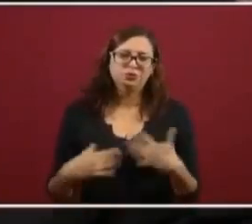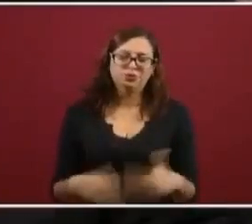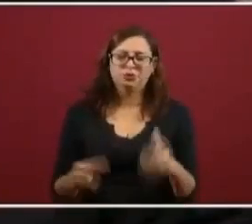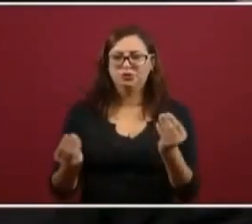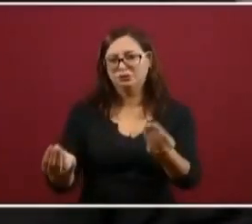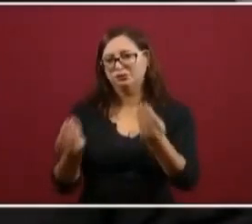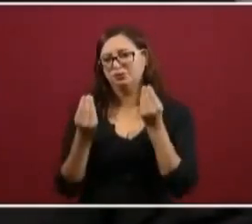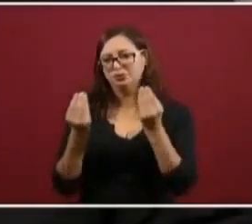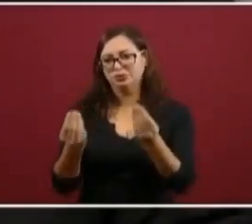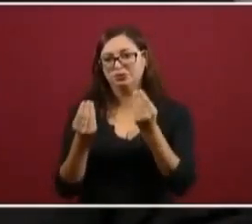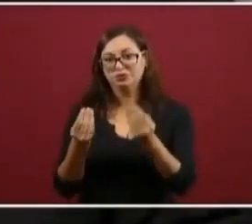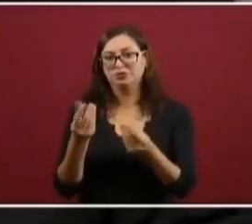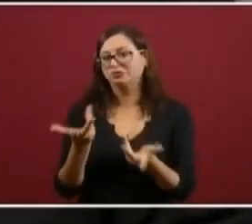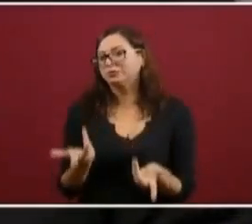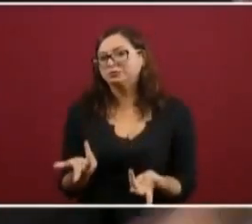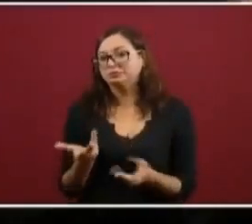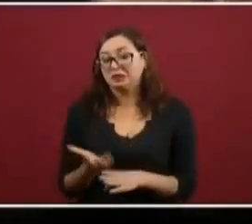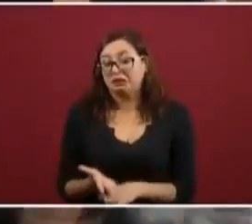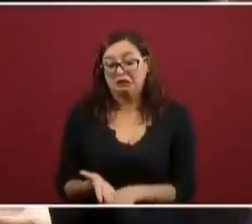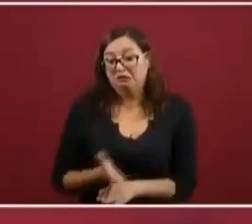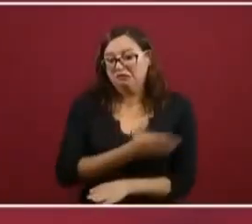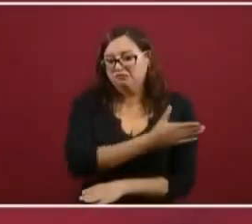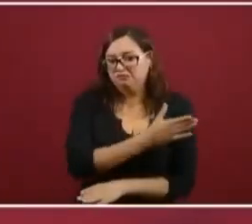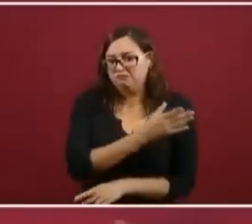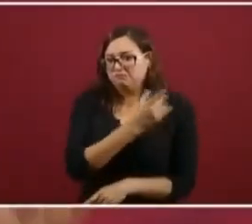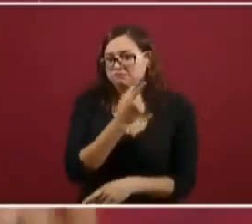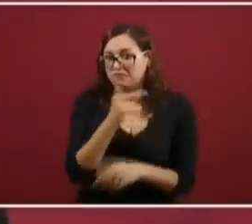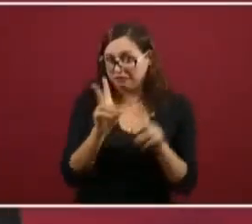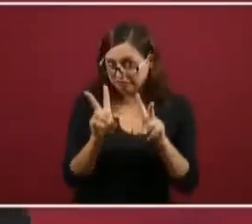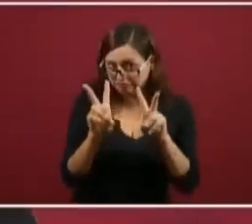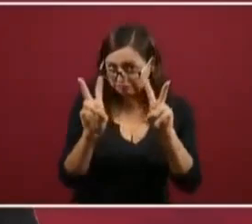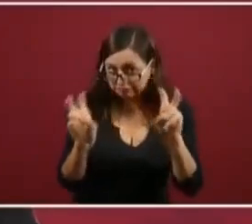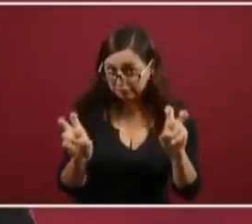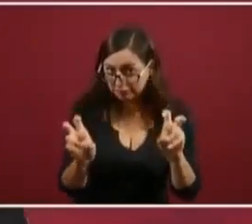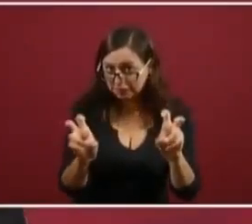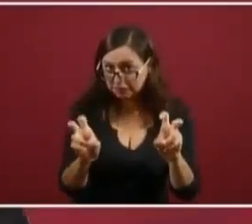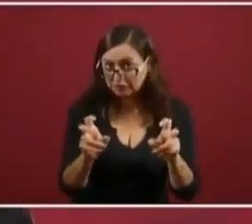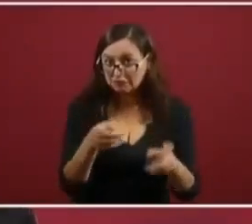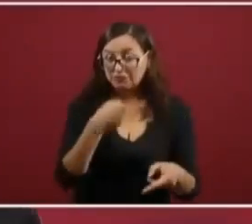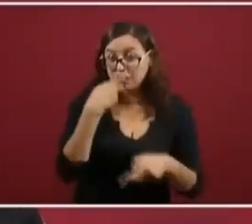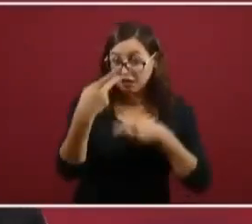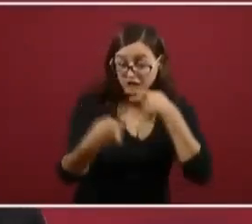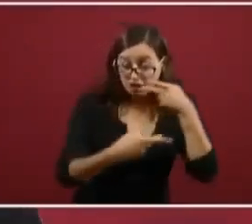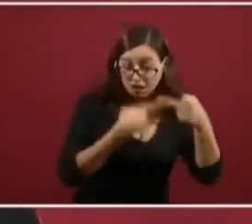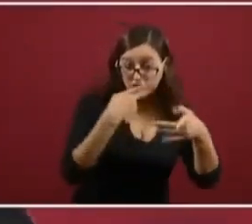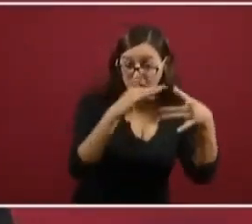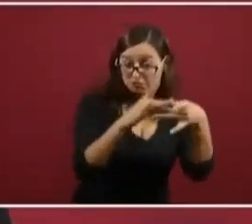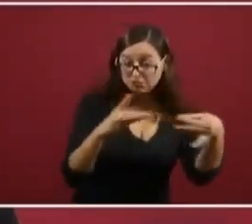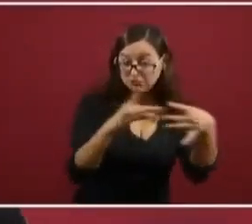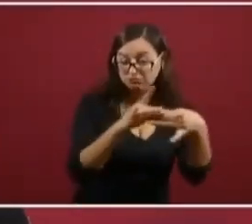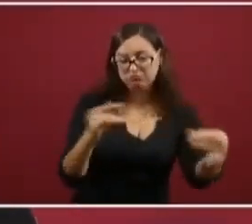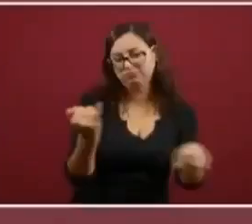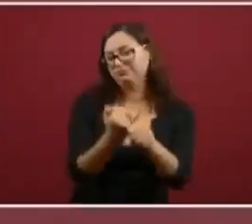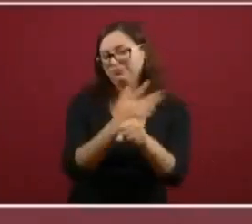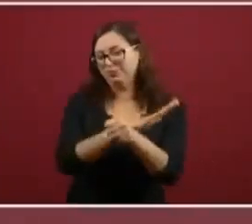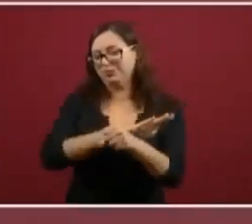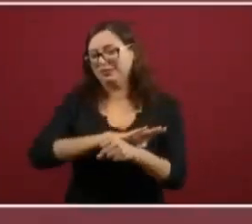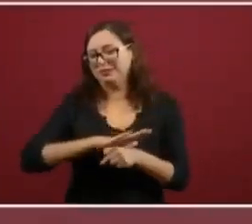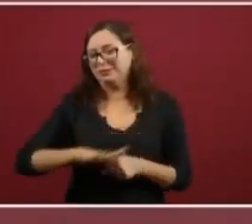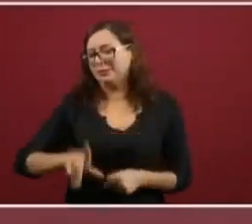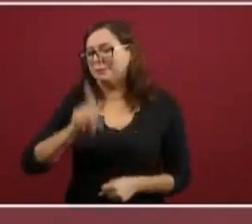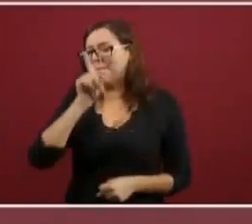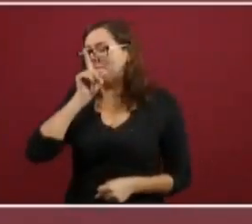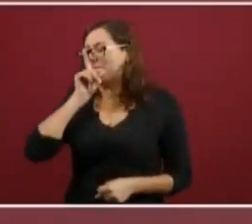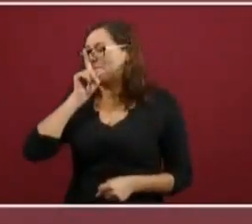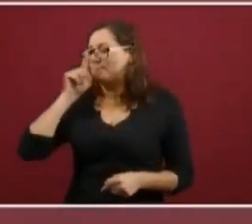estos temas si no hubiésemos triunfado ustedes creen a ver